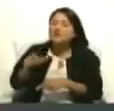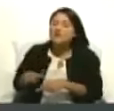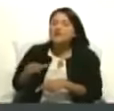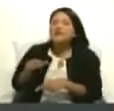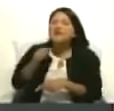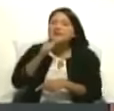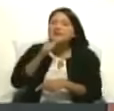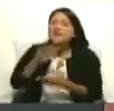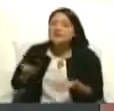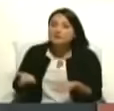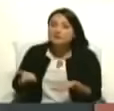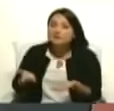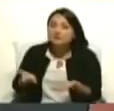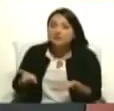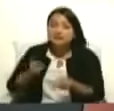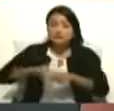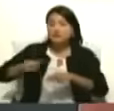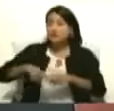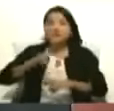de